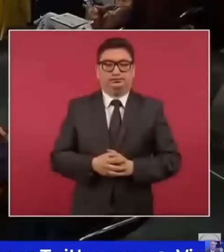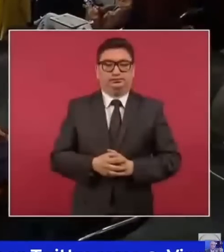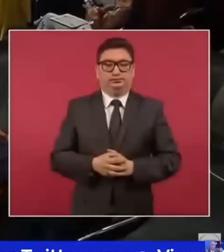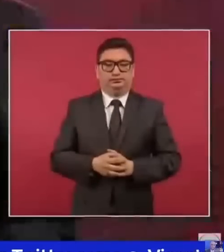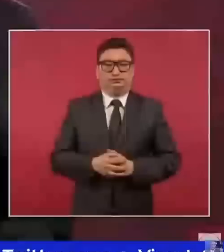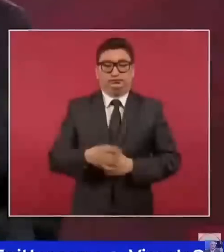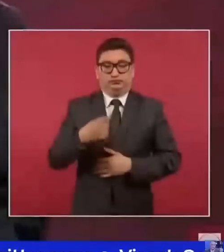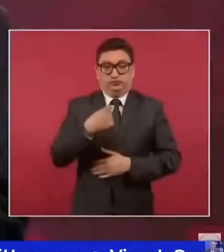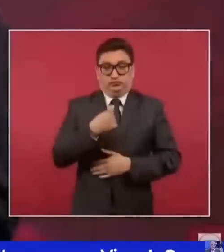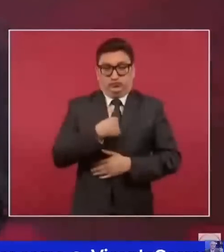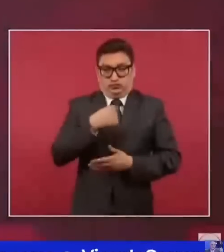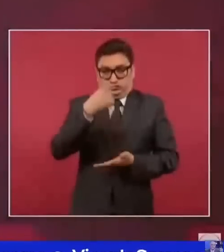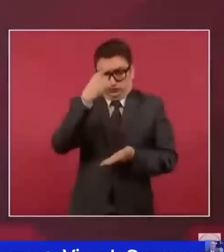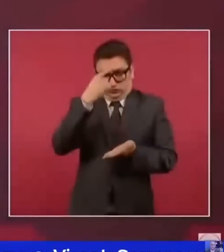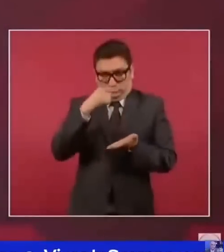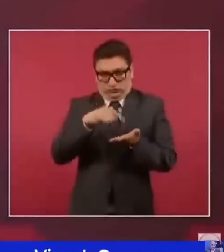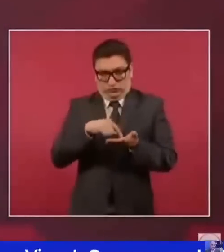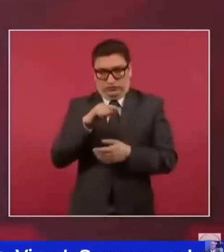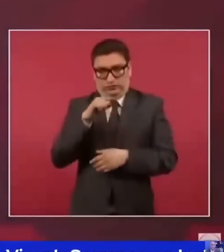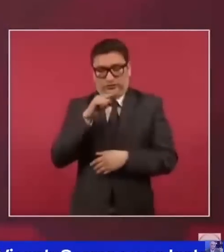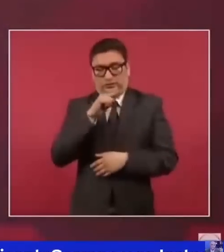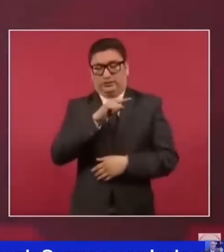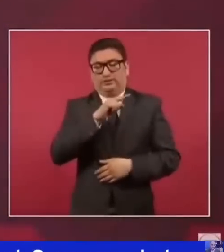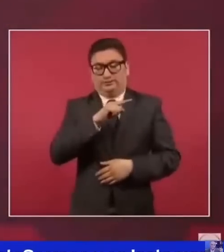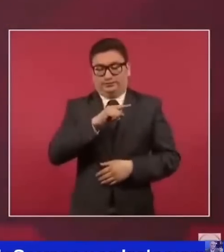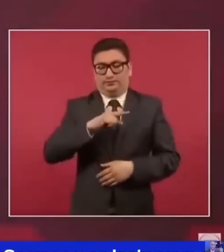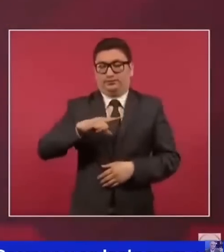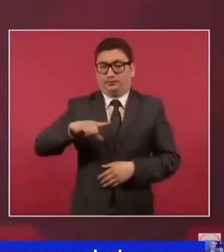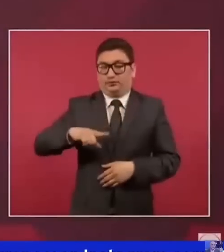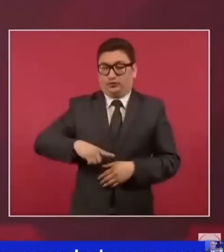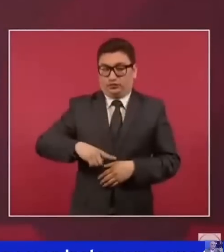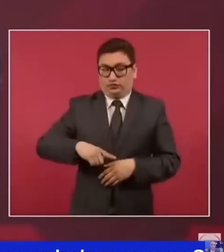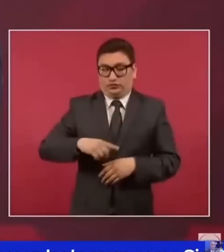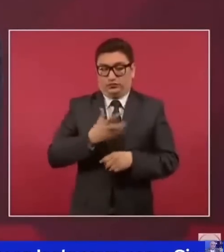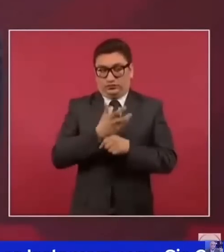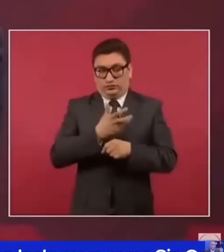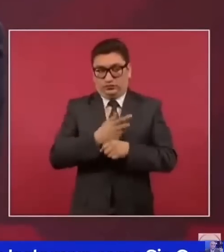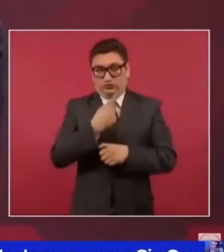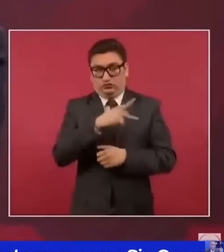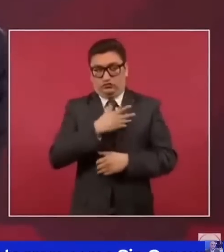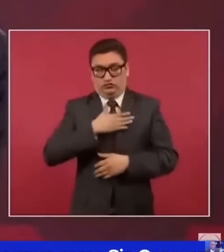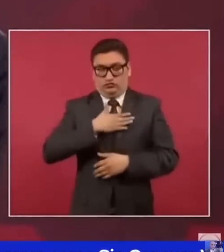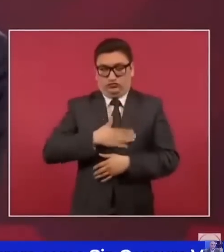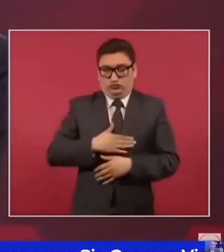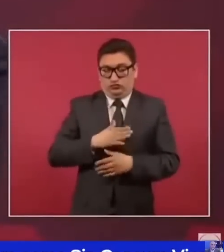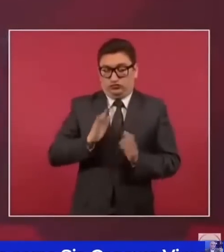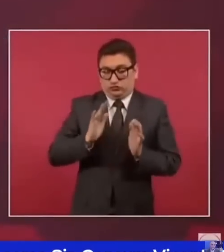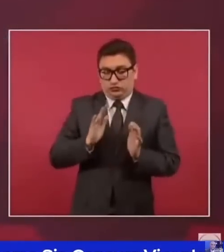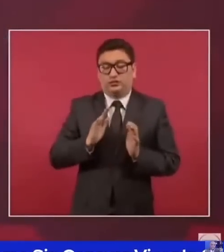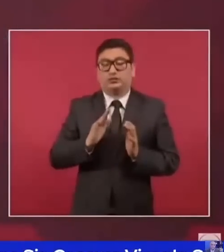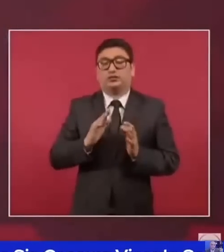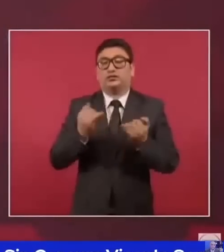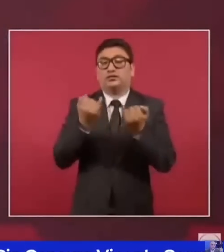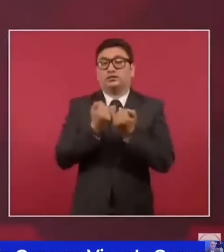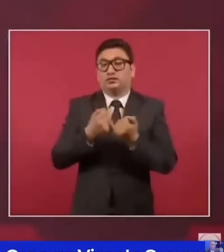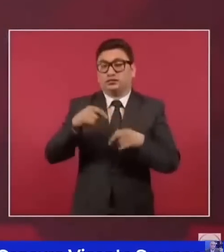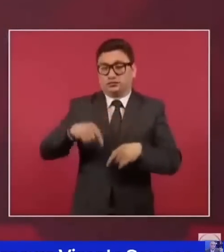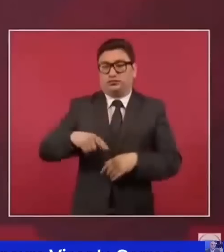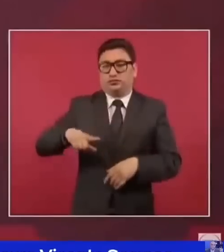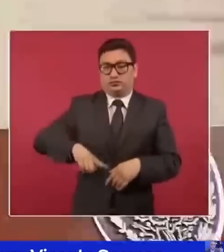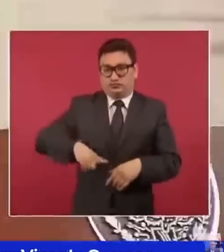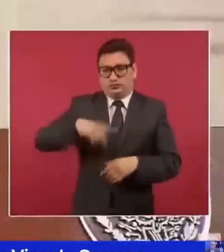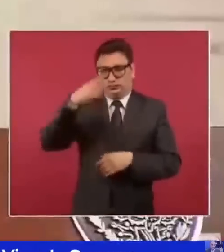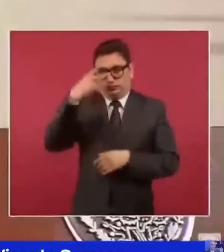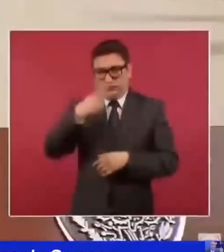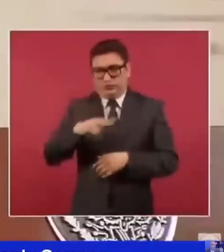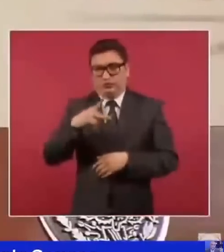Yo creo que para el gobierno de Estados Unidos, para la justicia estadounidense y para el gobierno de México, pero